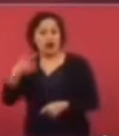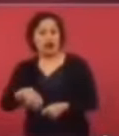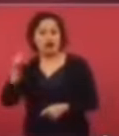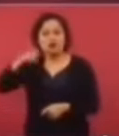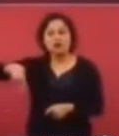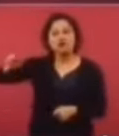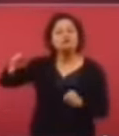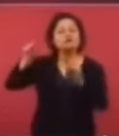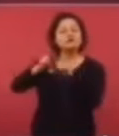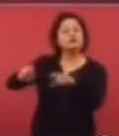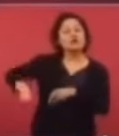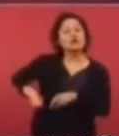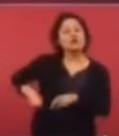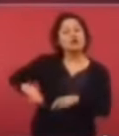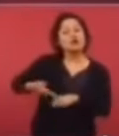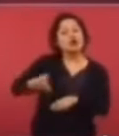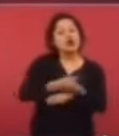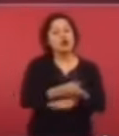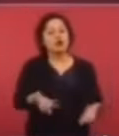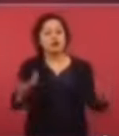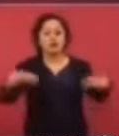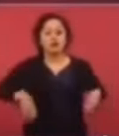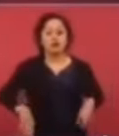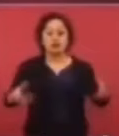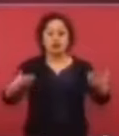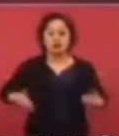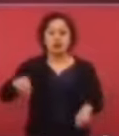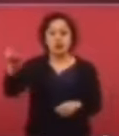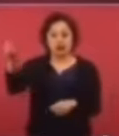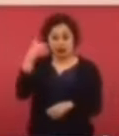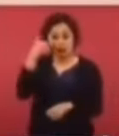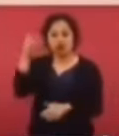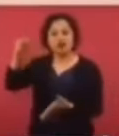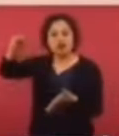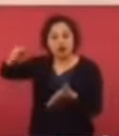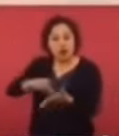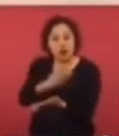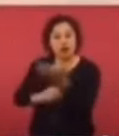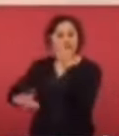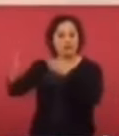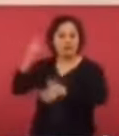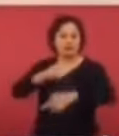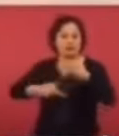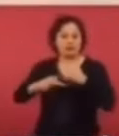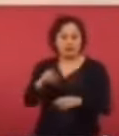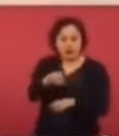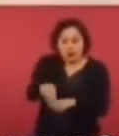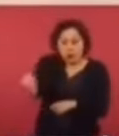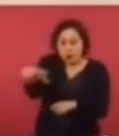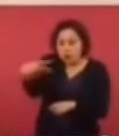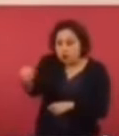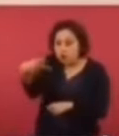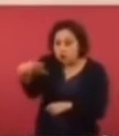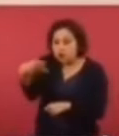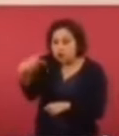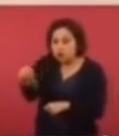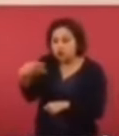México y quieren regresar por sus fueros. Ustedes son pieza